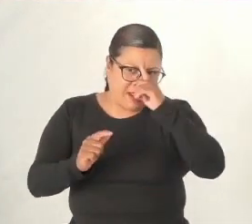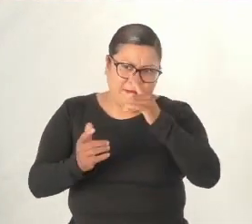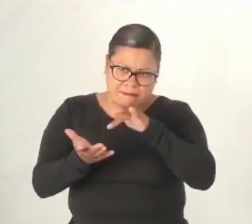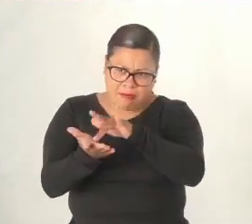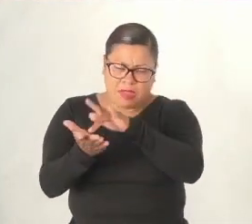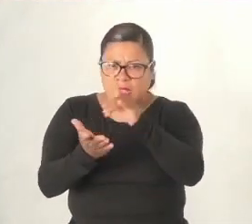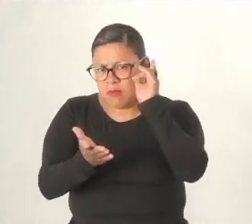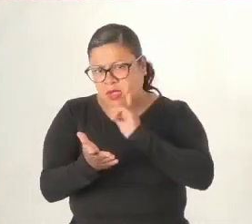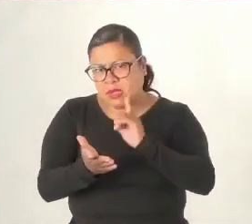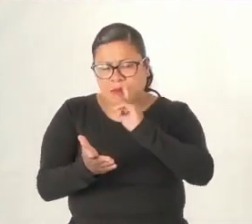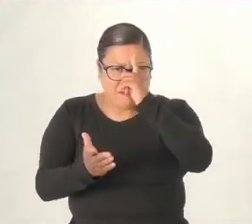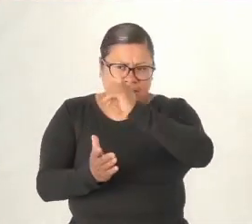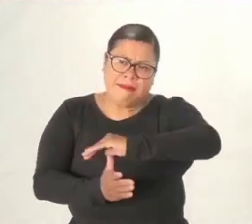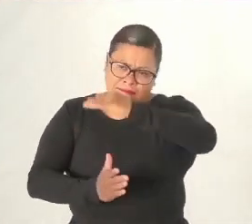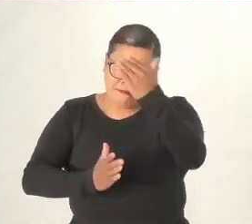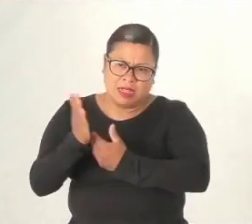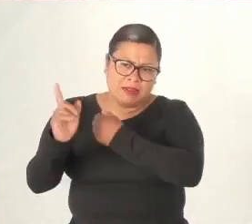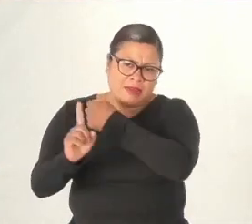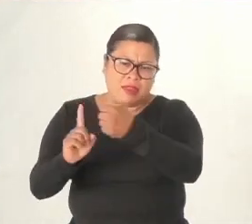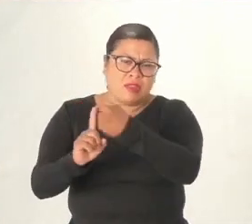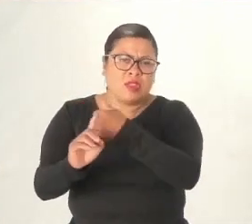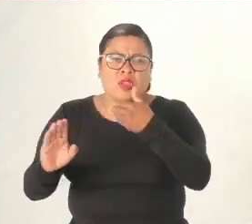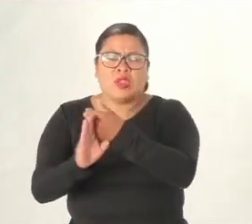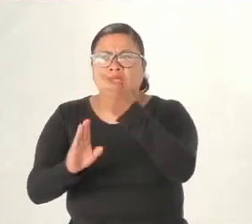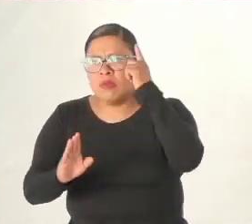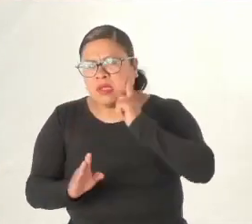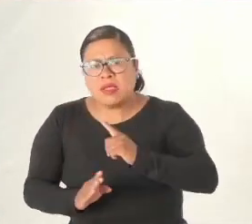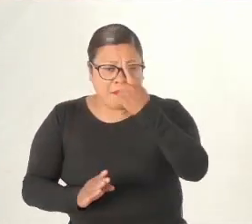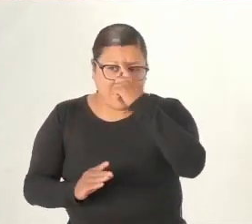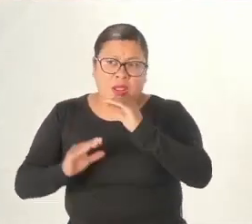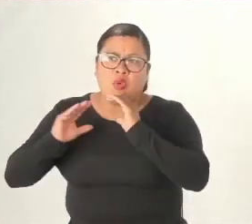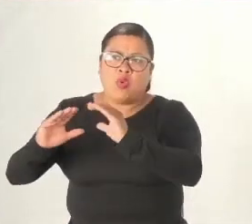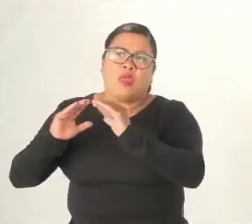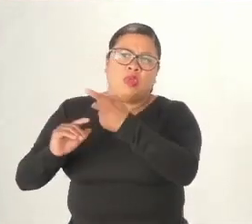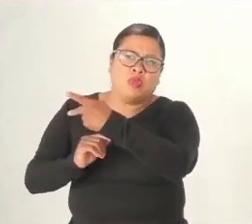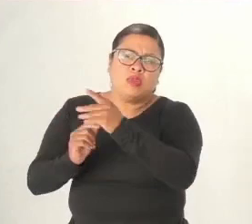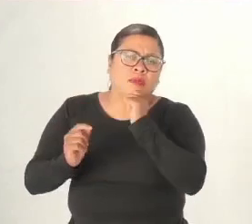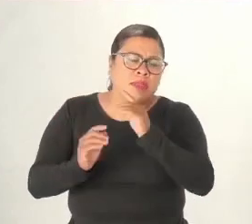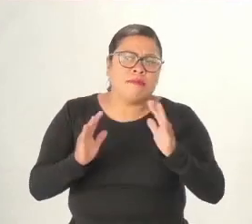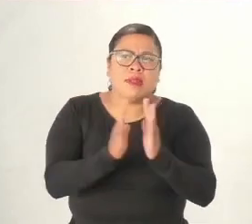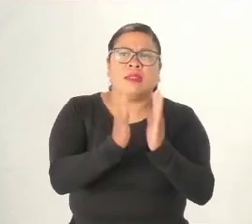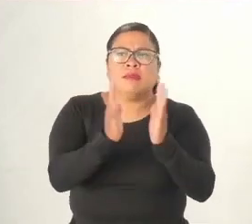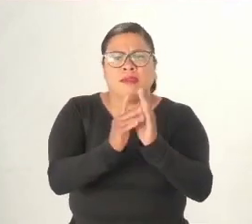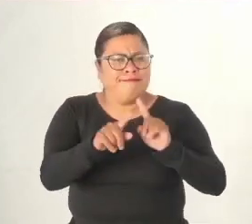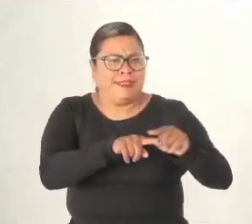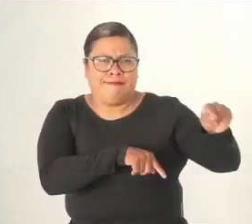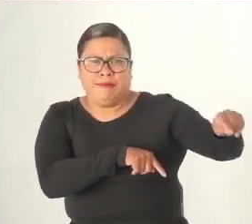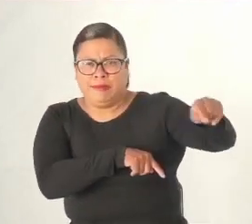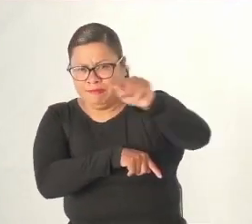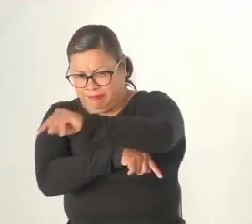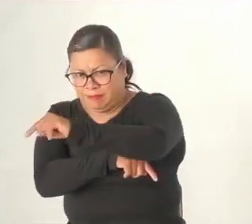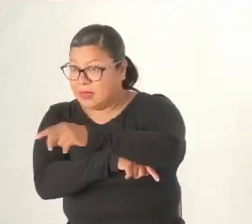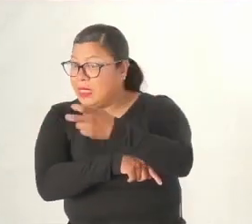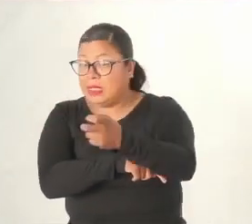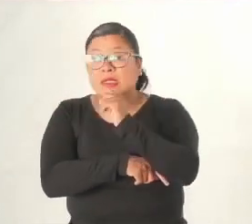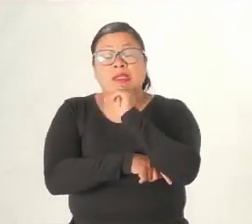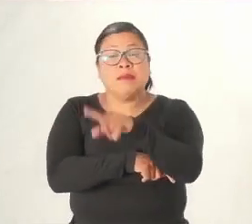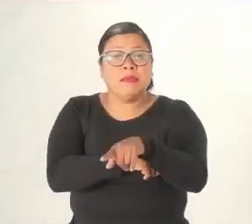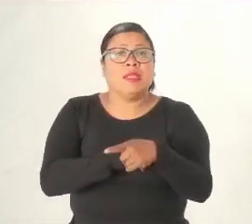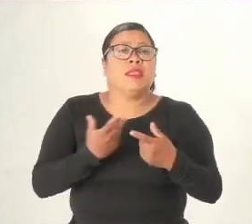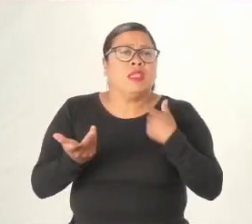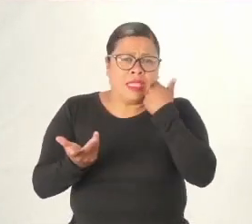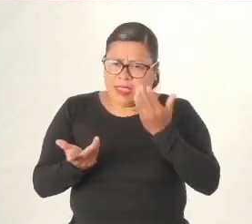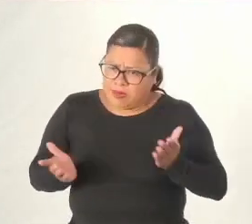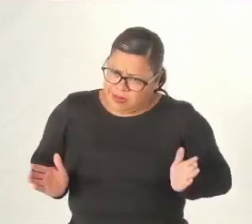para erradicar la violencia de género y para garantizar su plena participación en todos los ámbitos por otro lado quiero